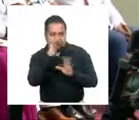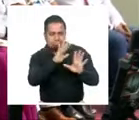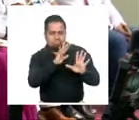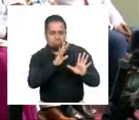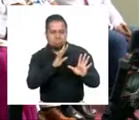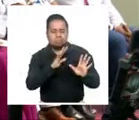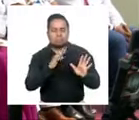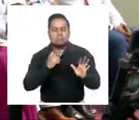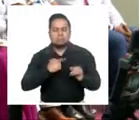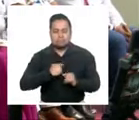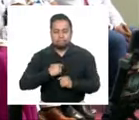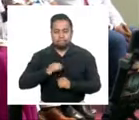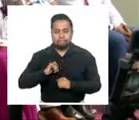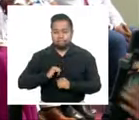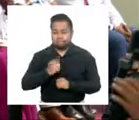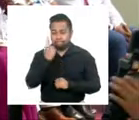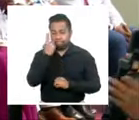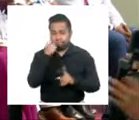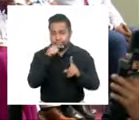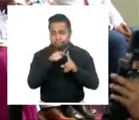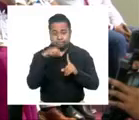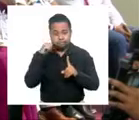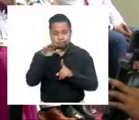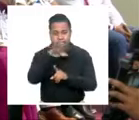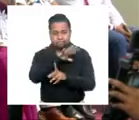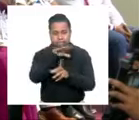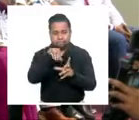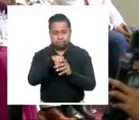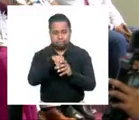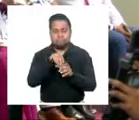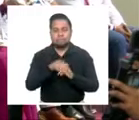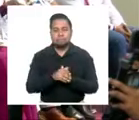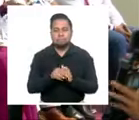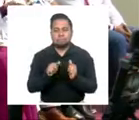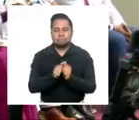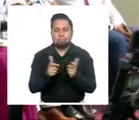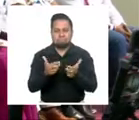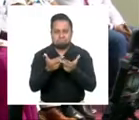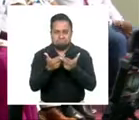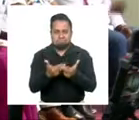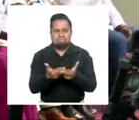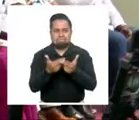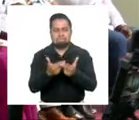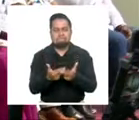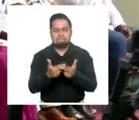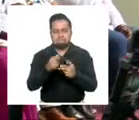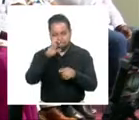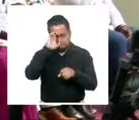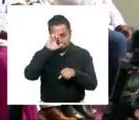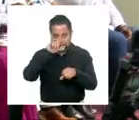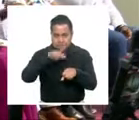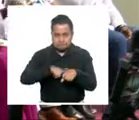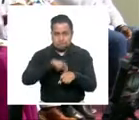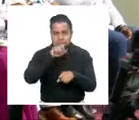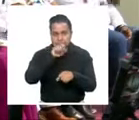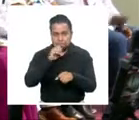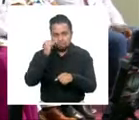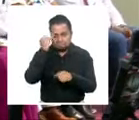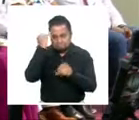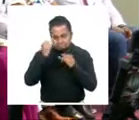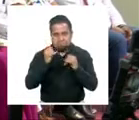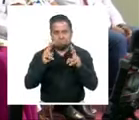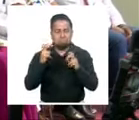nos interesa una sola cosa: Oaxaca, con su gran diversidad cultural,